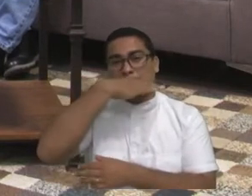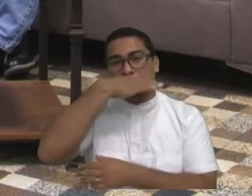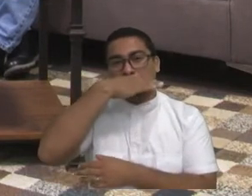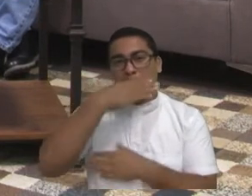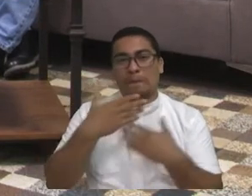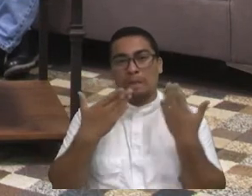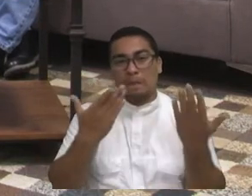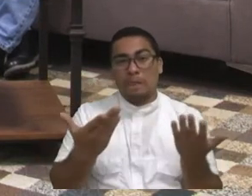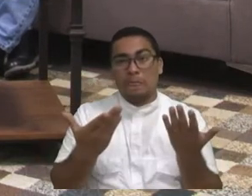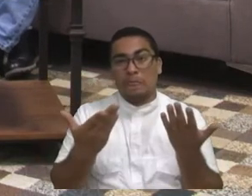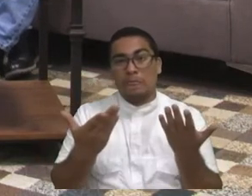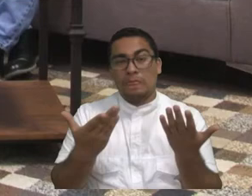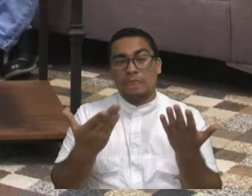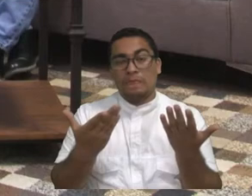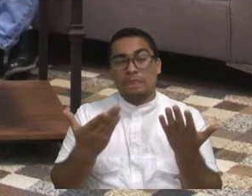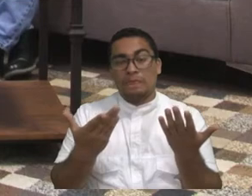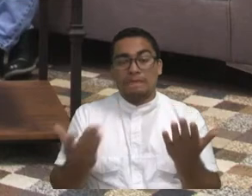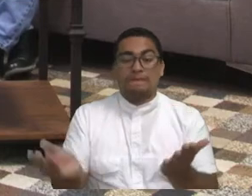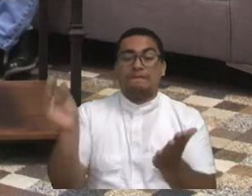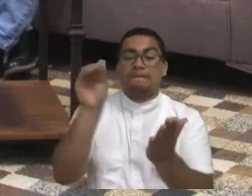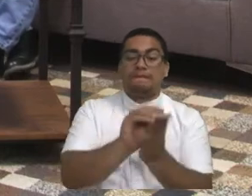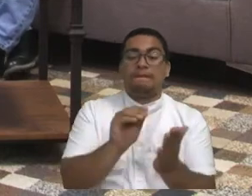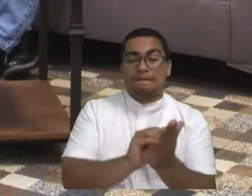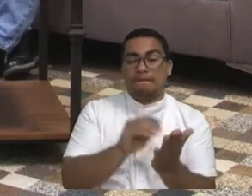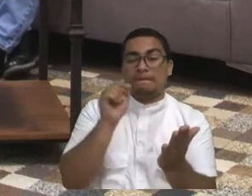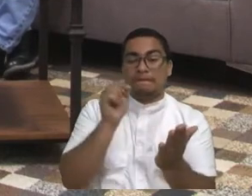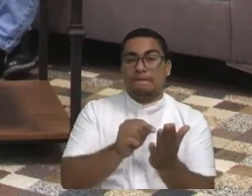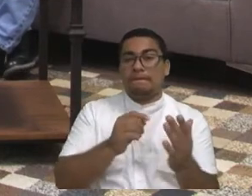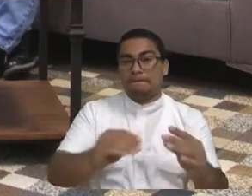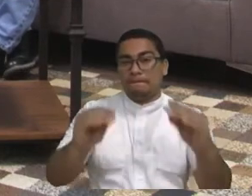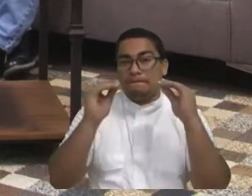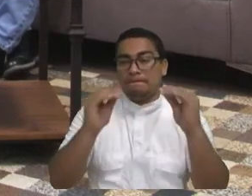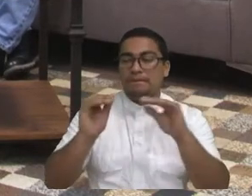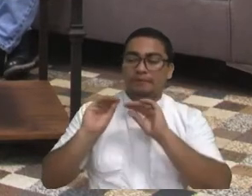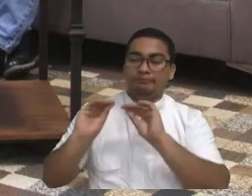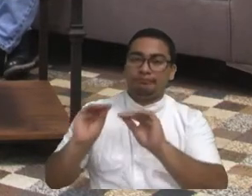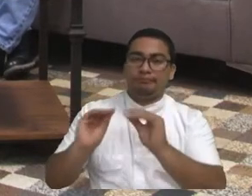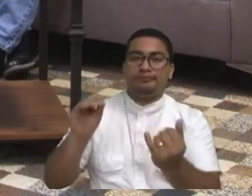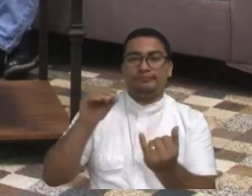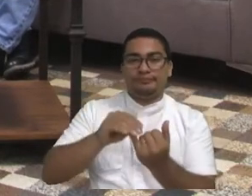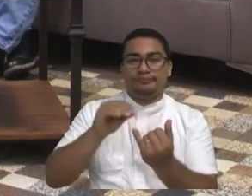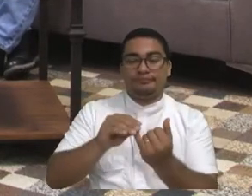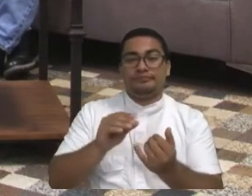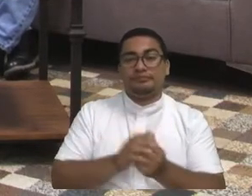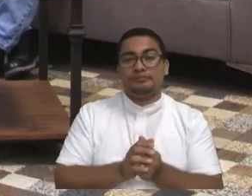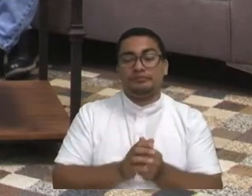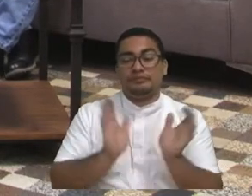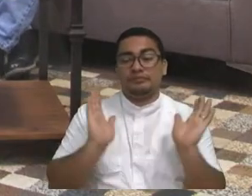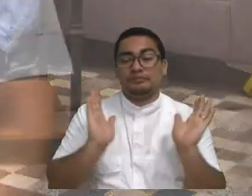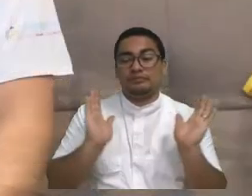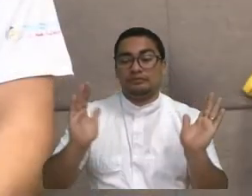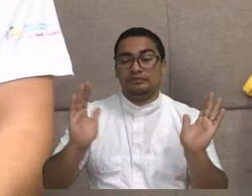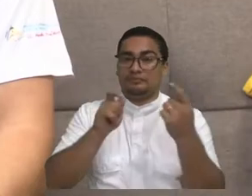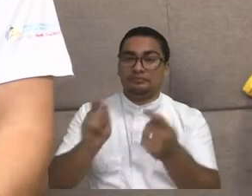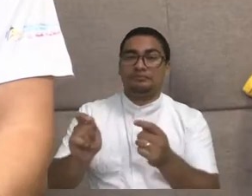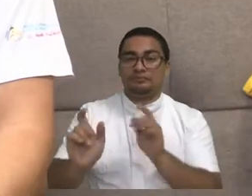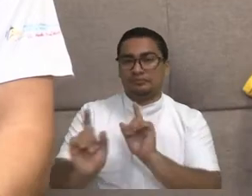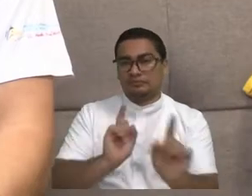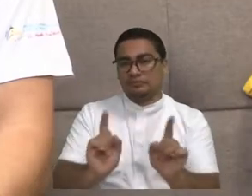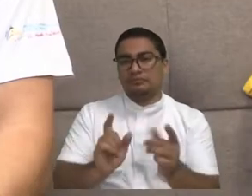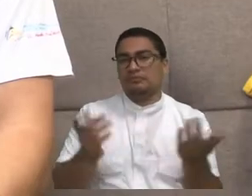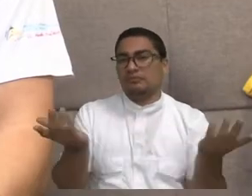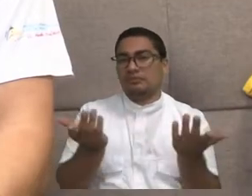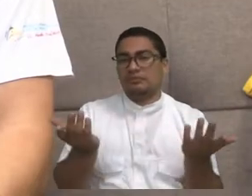integramos ese componente dentro de la educación y capacitación técnica la certificación de competencias o